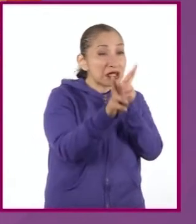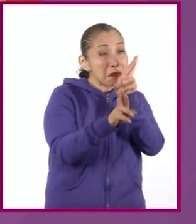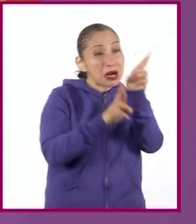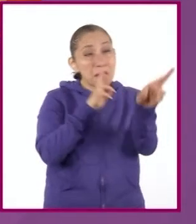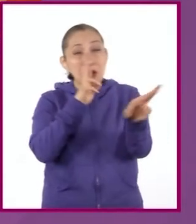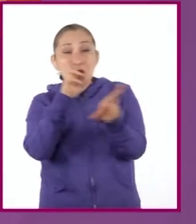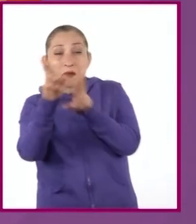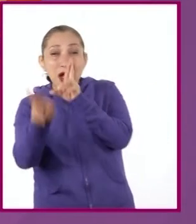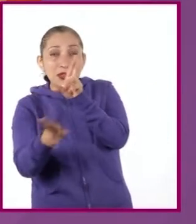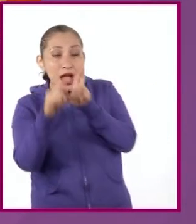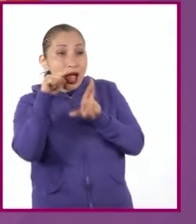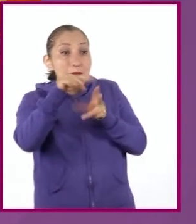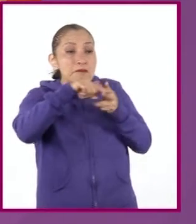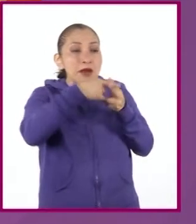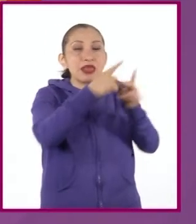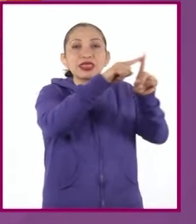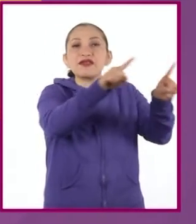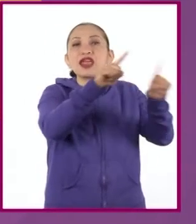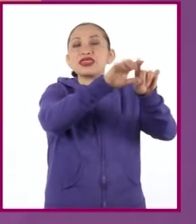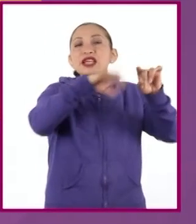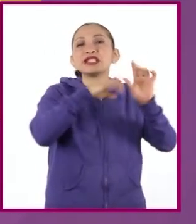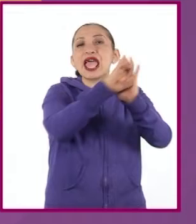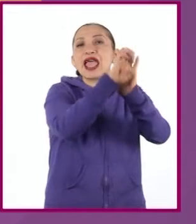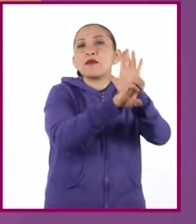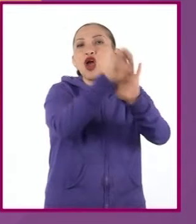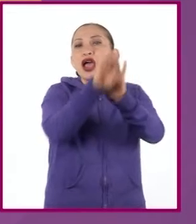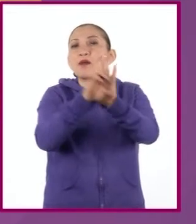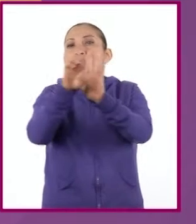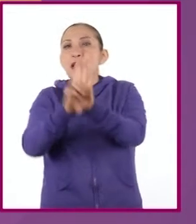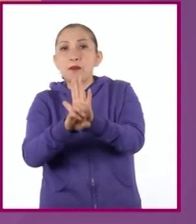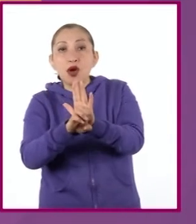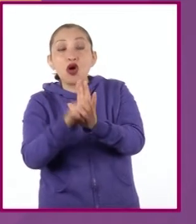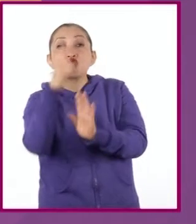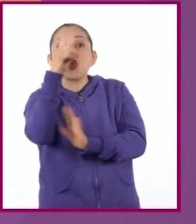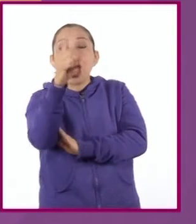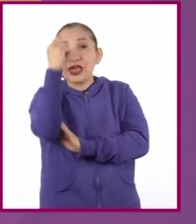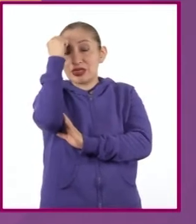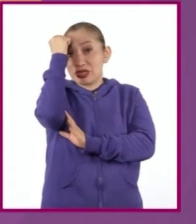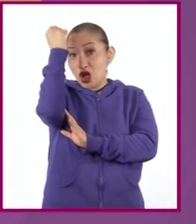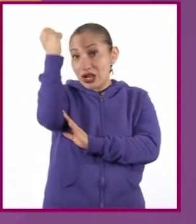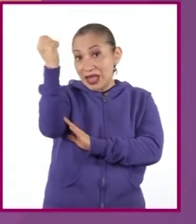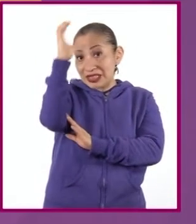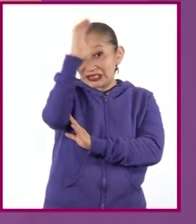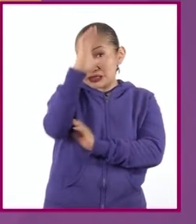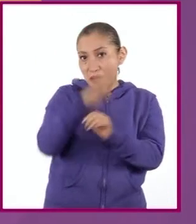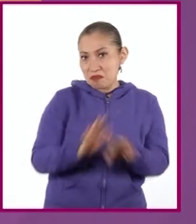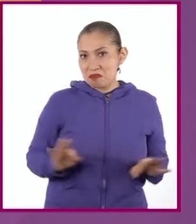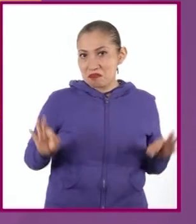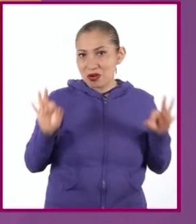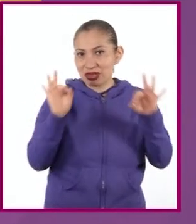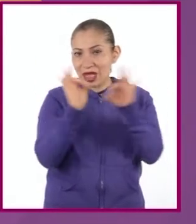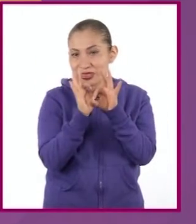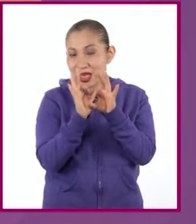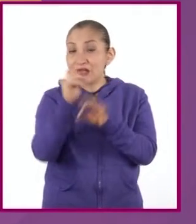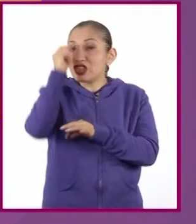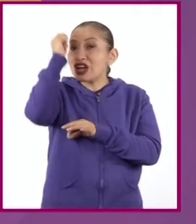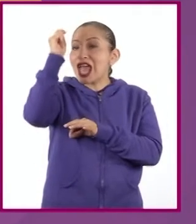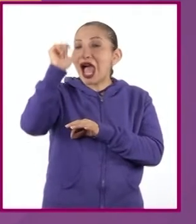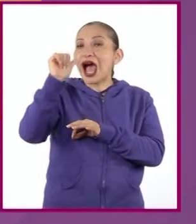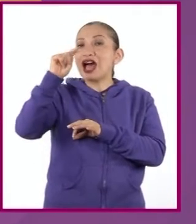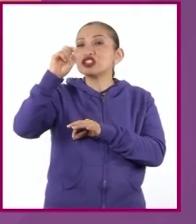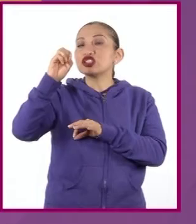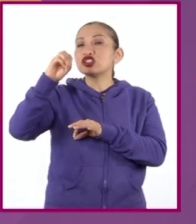esta pregunta dieron origen a diferentes modelos, y estos a una de las teorías científicas más importantes, la teoría